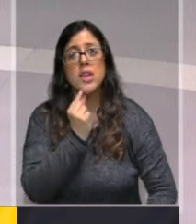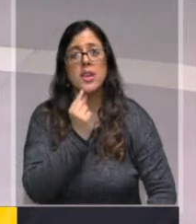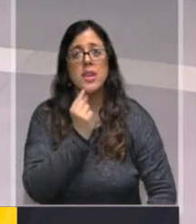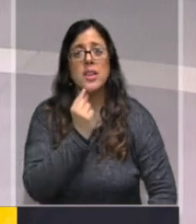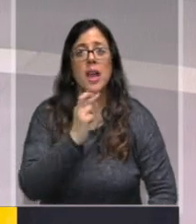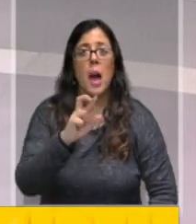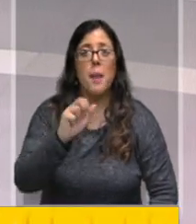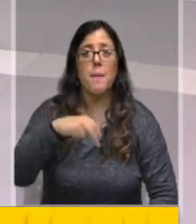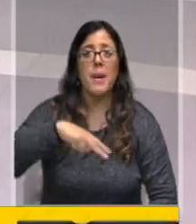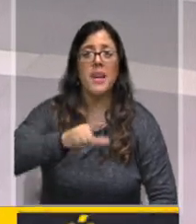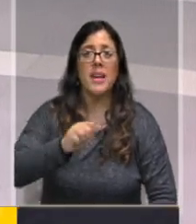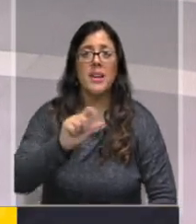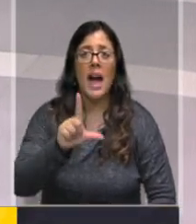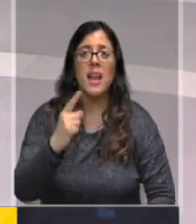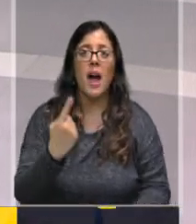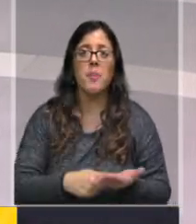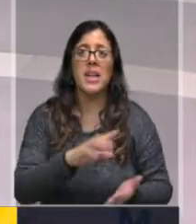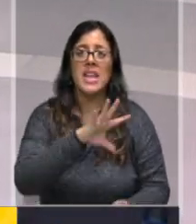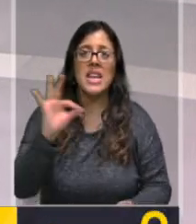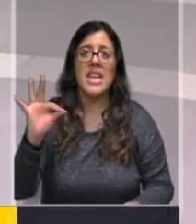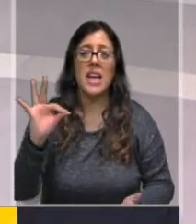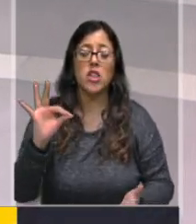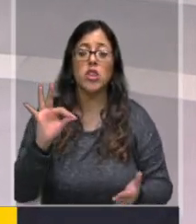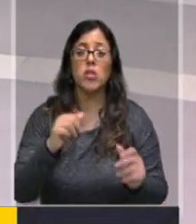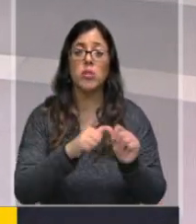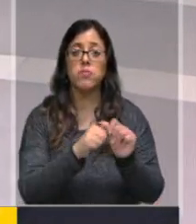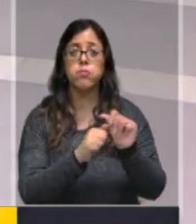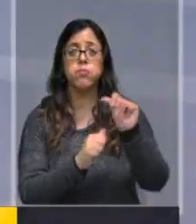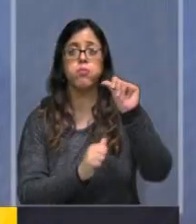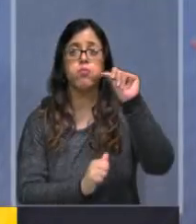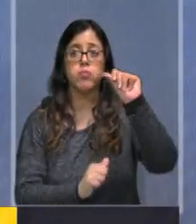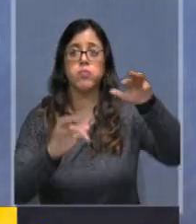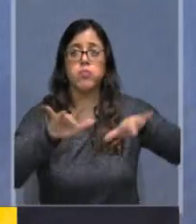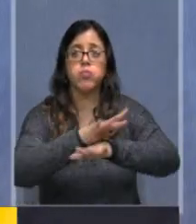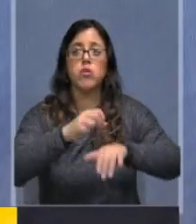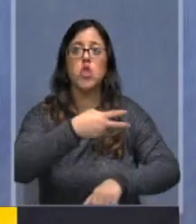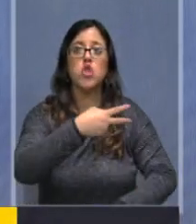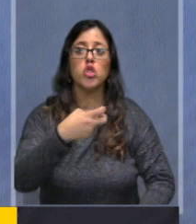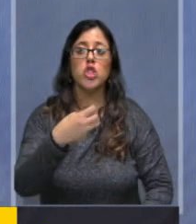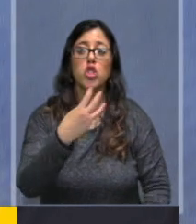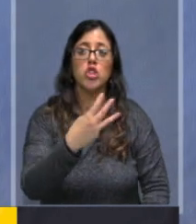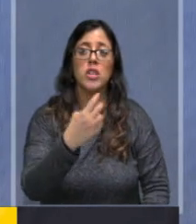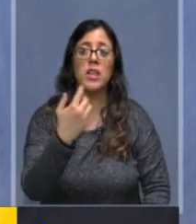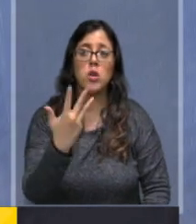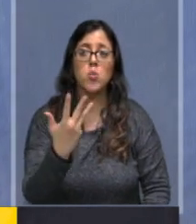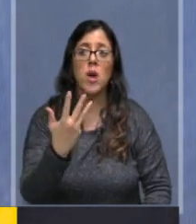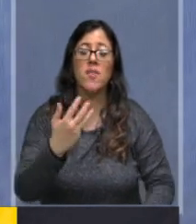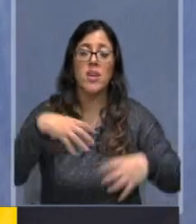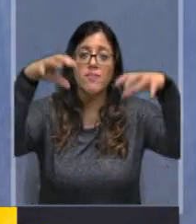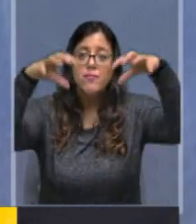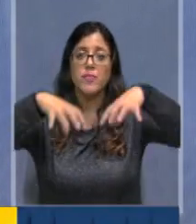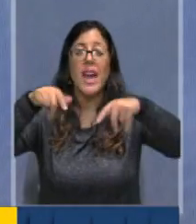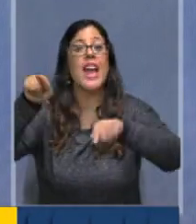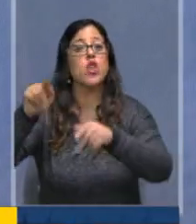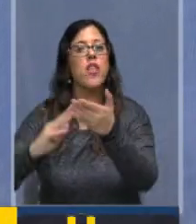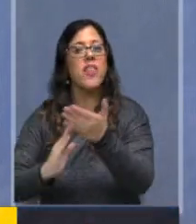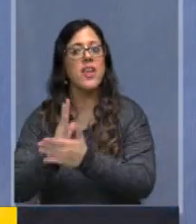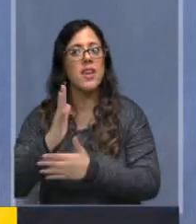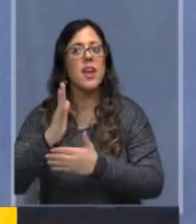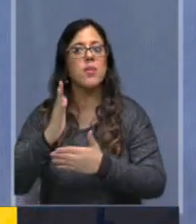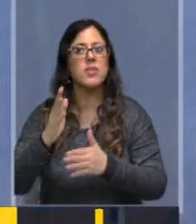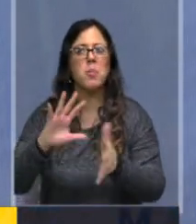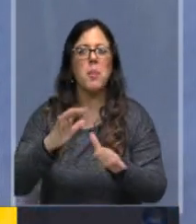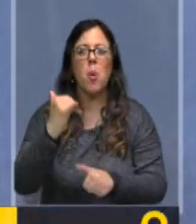en Pangal? A 1.500 metros sobre el nivel del mar, 239 milímetros. Esto desde que comenzó el evento, más o menos el jueves